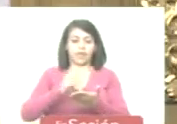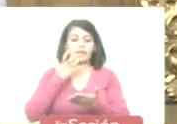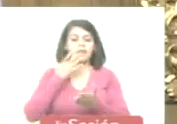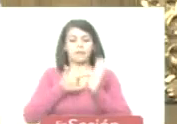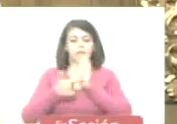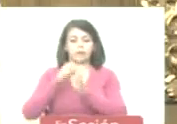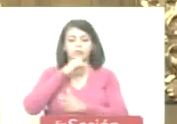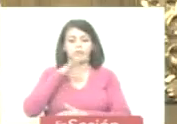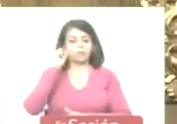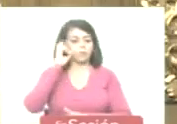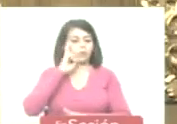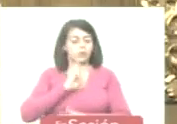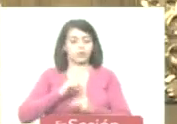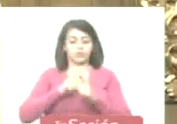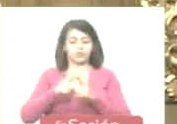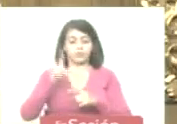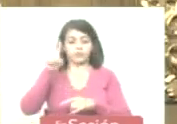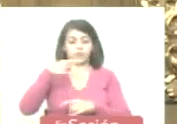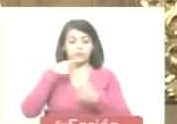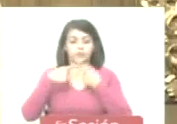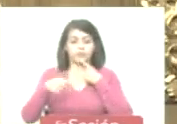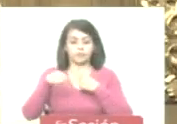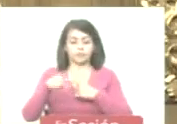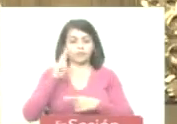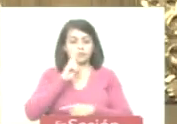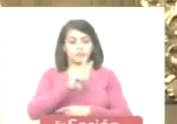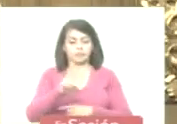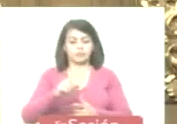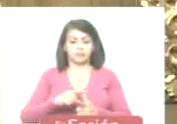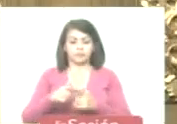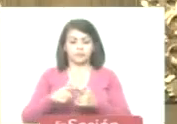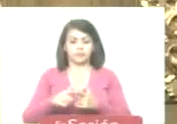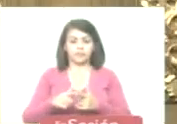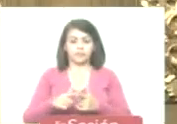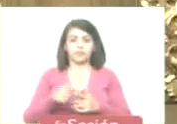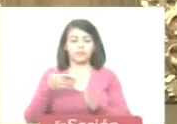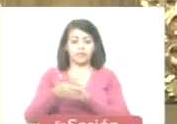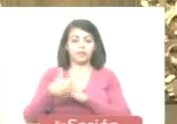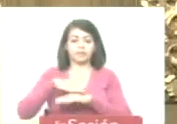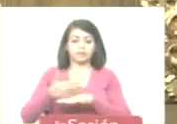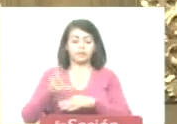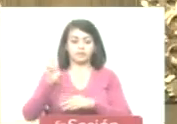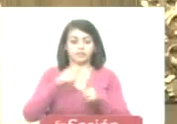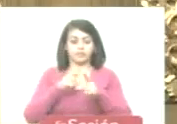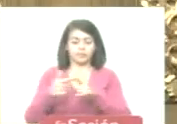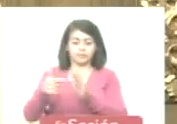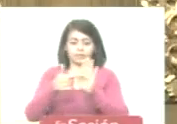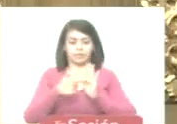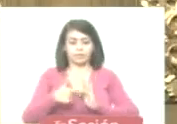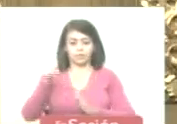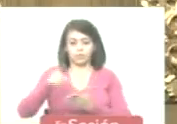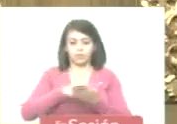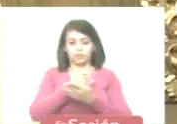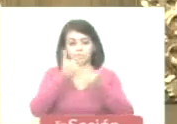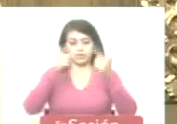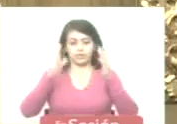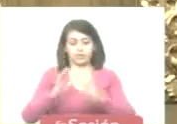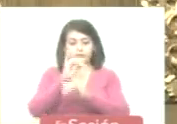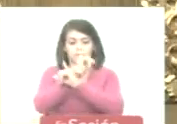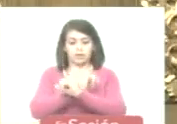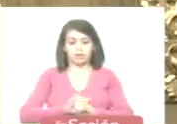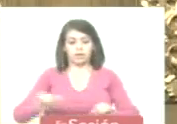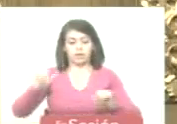histórico de Simón Bolívar, pero además declaramos que nuestra República es irrevocablemente libre e independiente